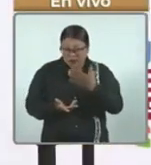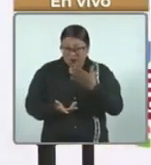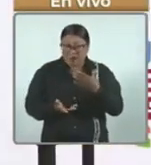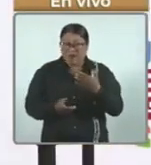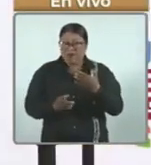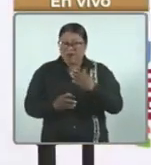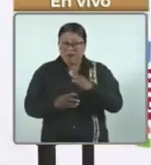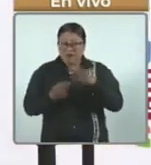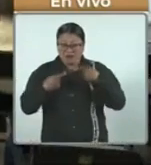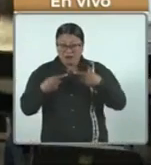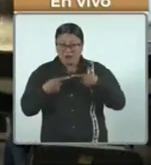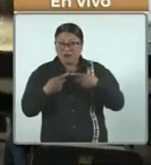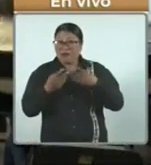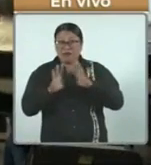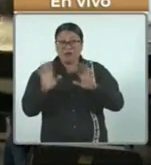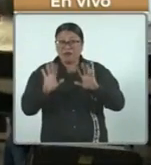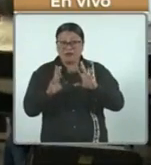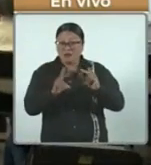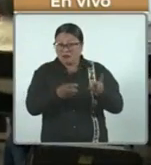realmente?